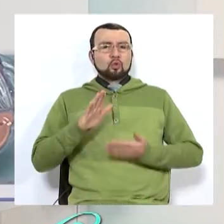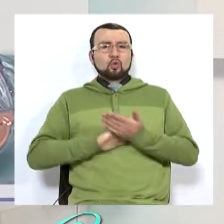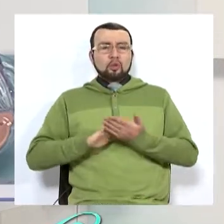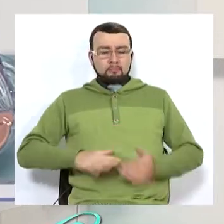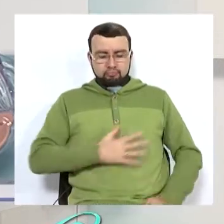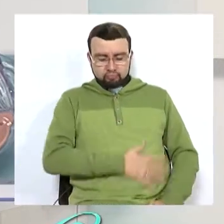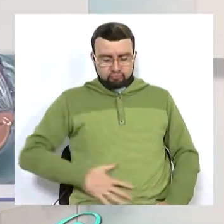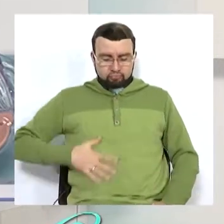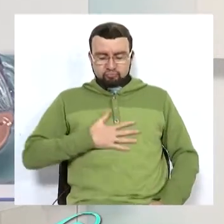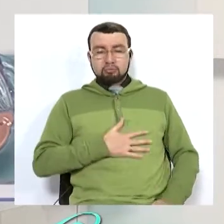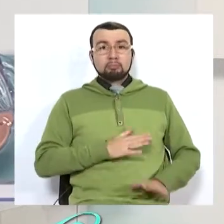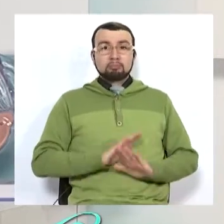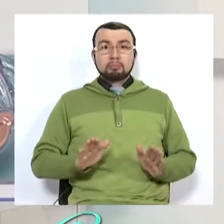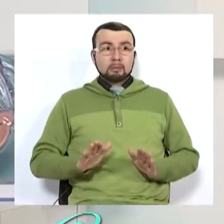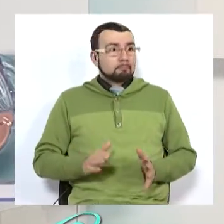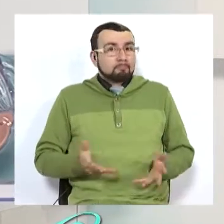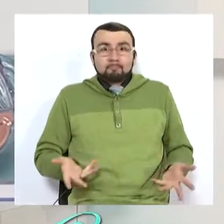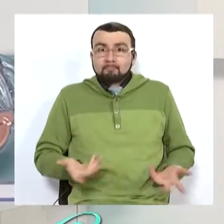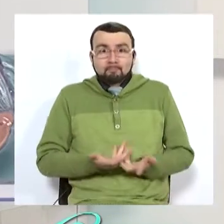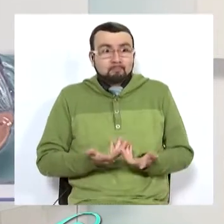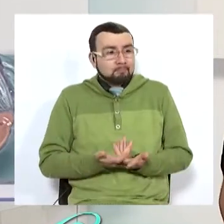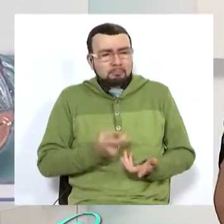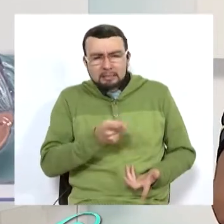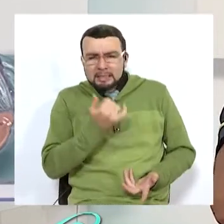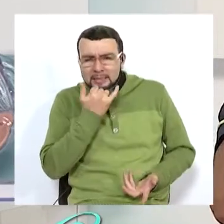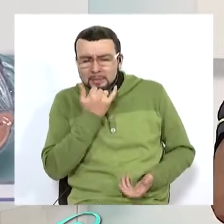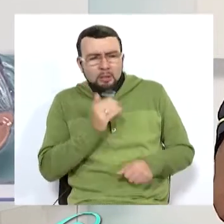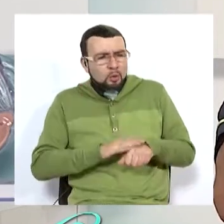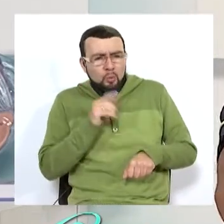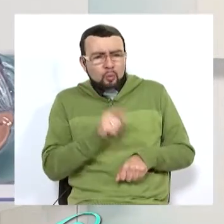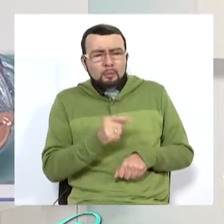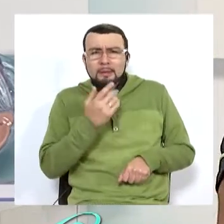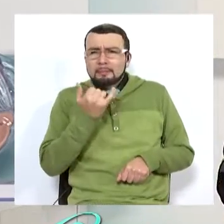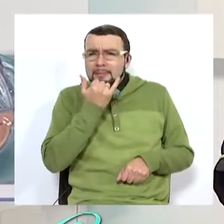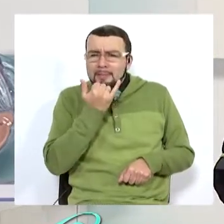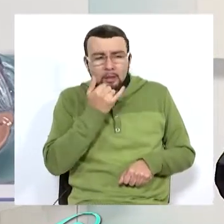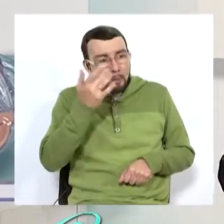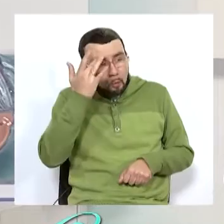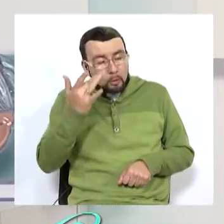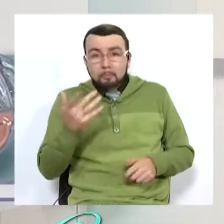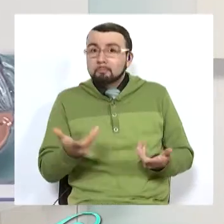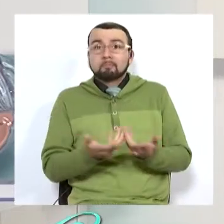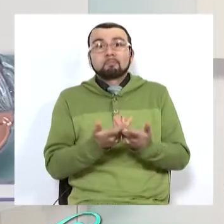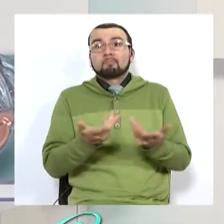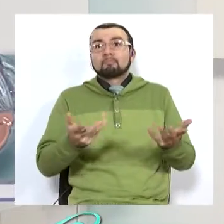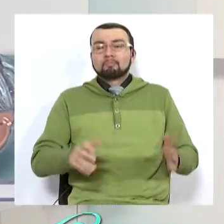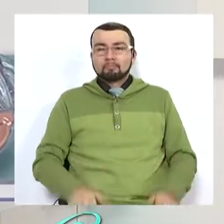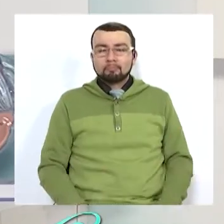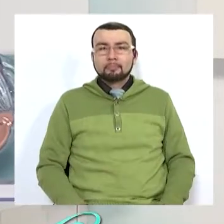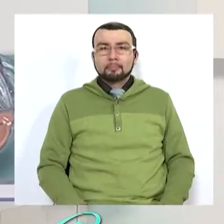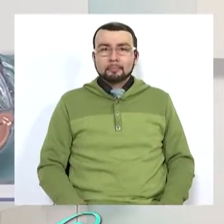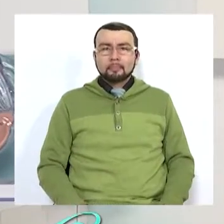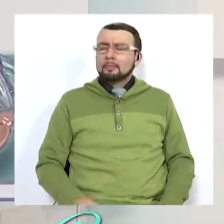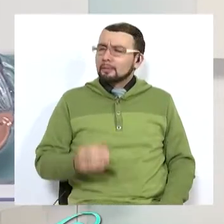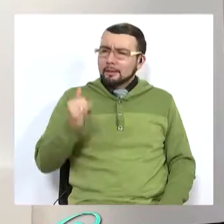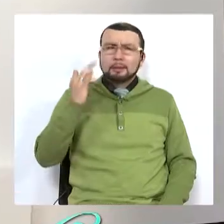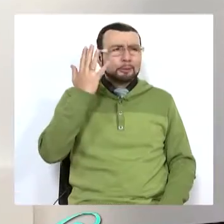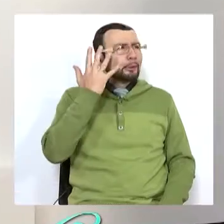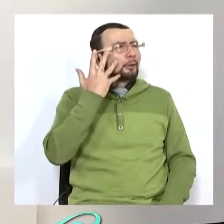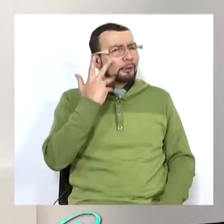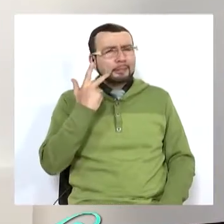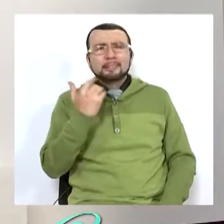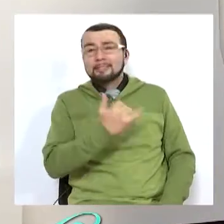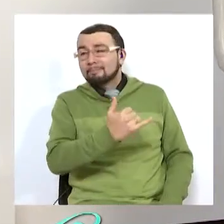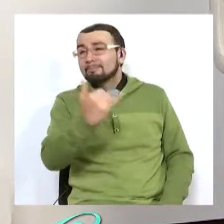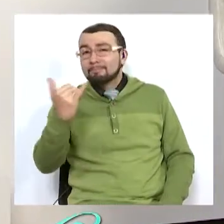dolor sin saber y sin tener en cuenta la causa y sin tener en cuenta sus características. Todos los días vemos